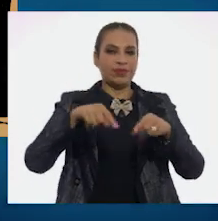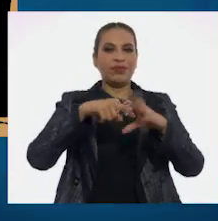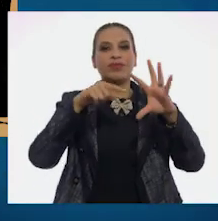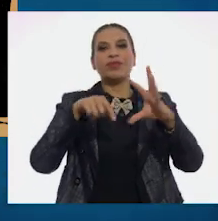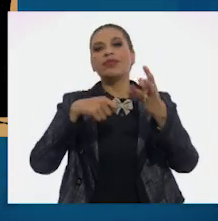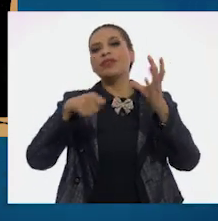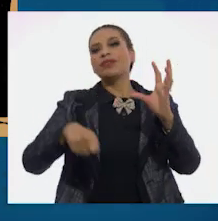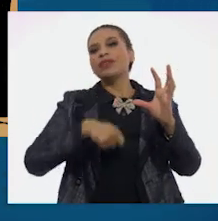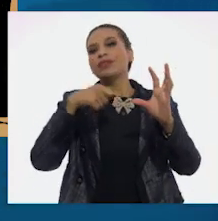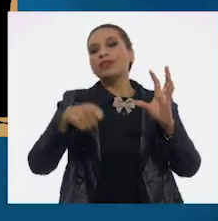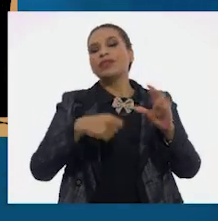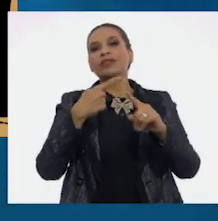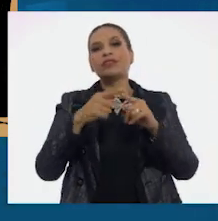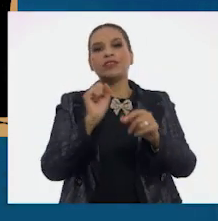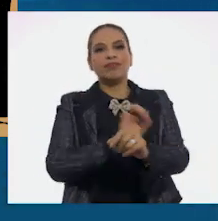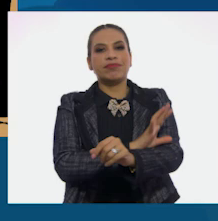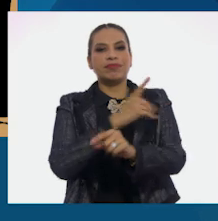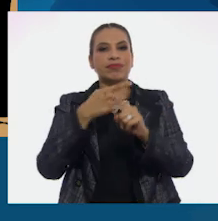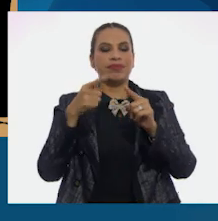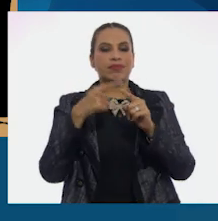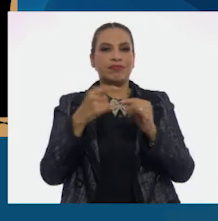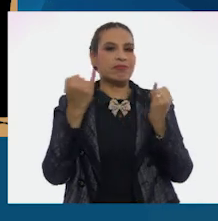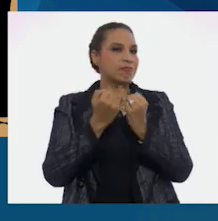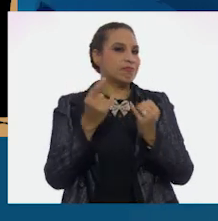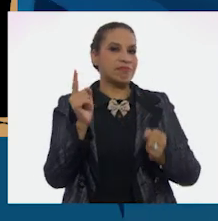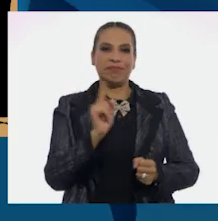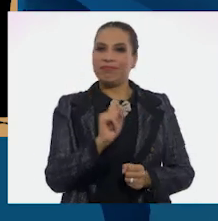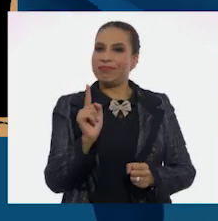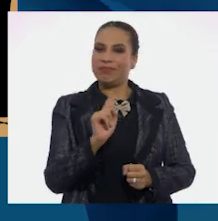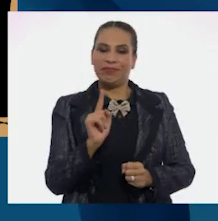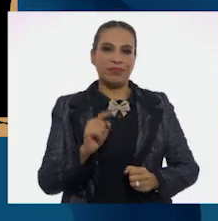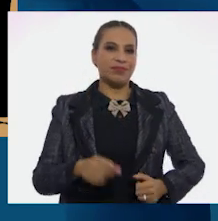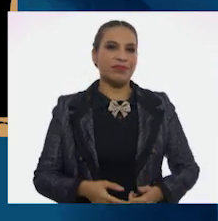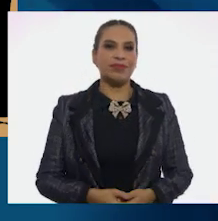fonógrafo, el mundo de las emociones ya no sería el mismo.